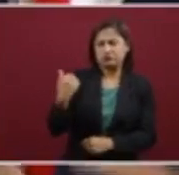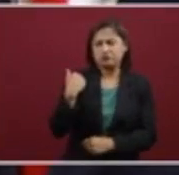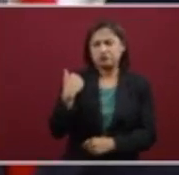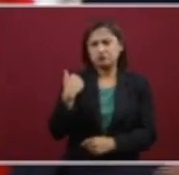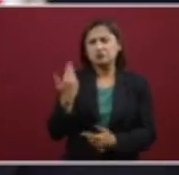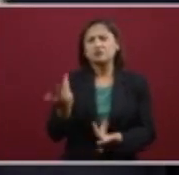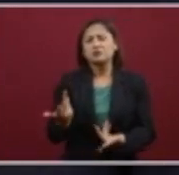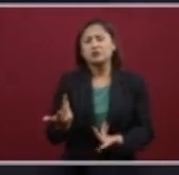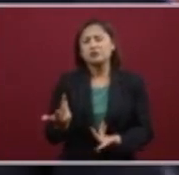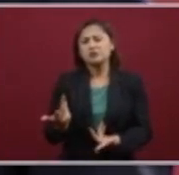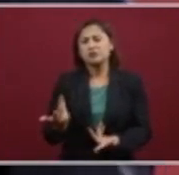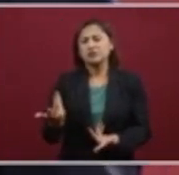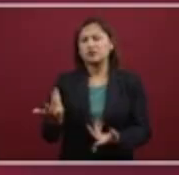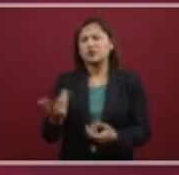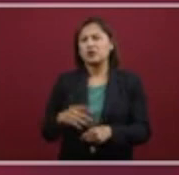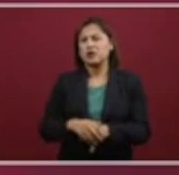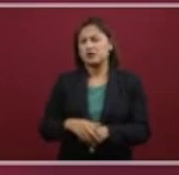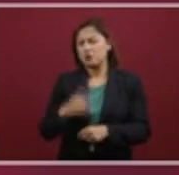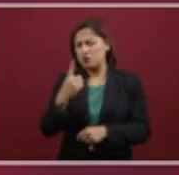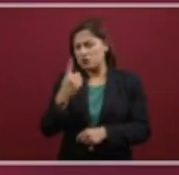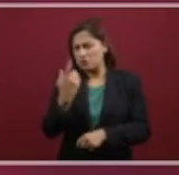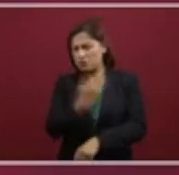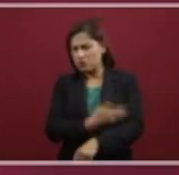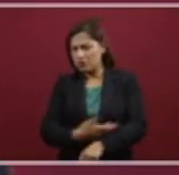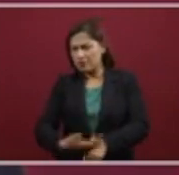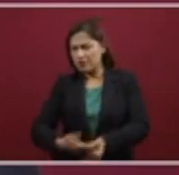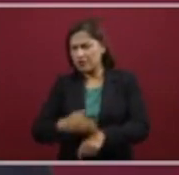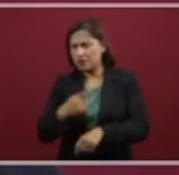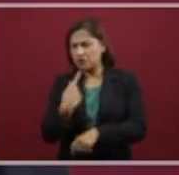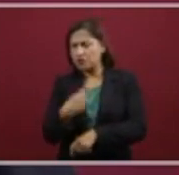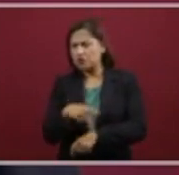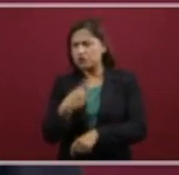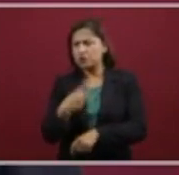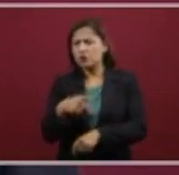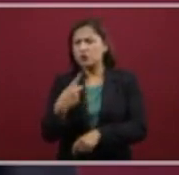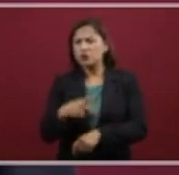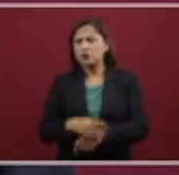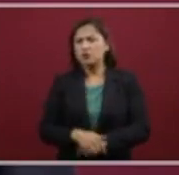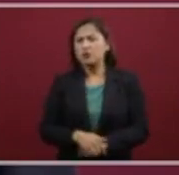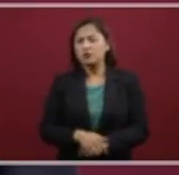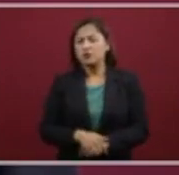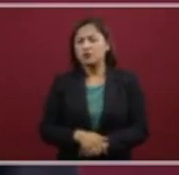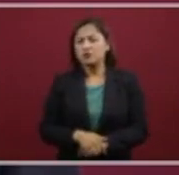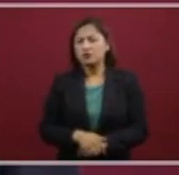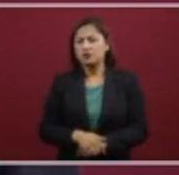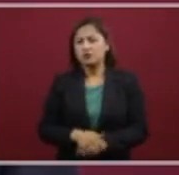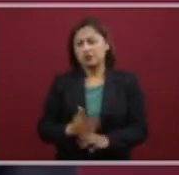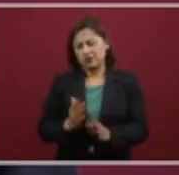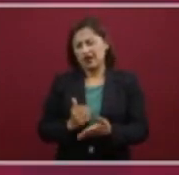un familiar de usted quiere que se le ayude